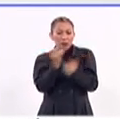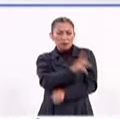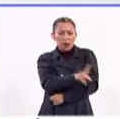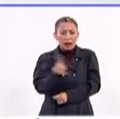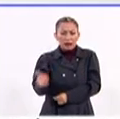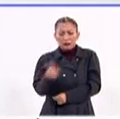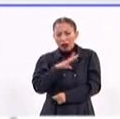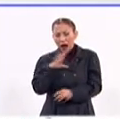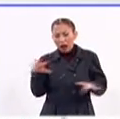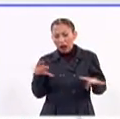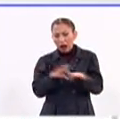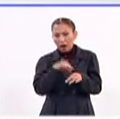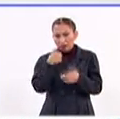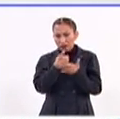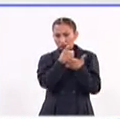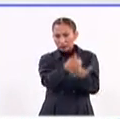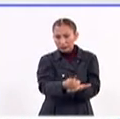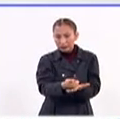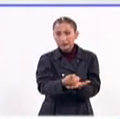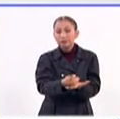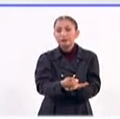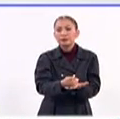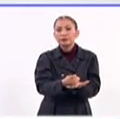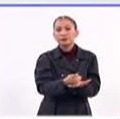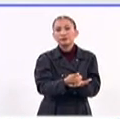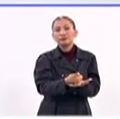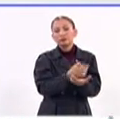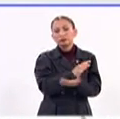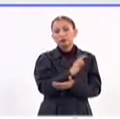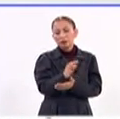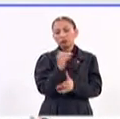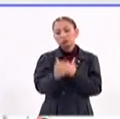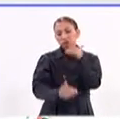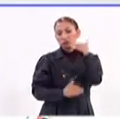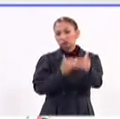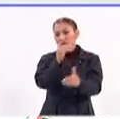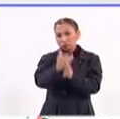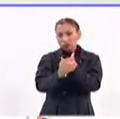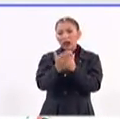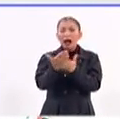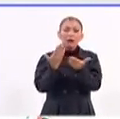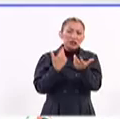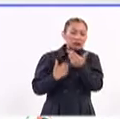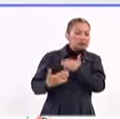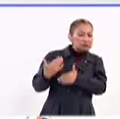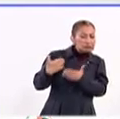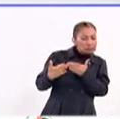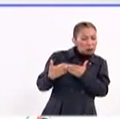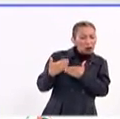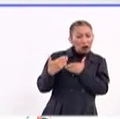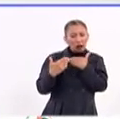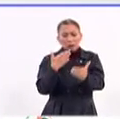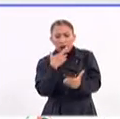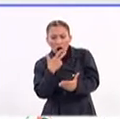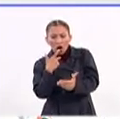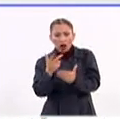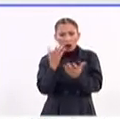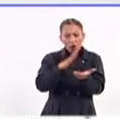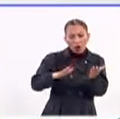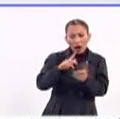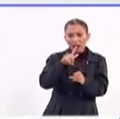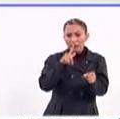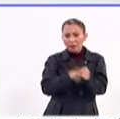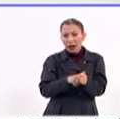Hay suma en ese sentido y podemos avanzar, a veces podemos retroceder un poco en el mejoramiento de las